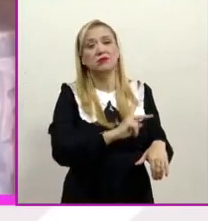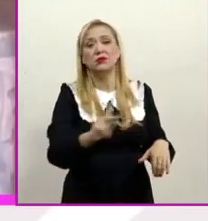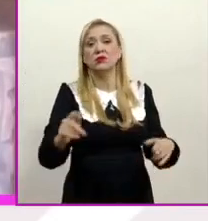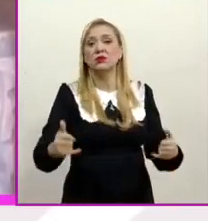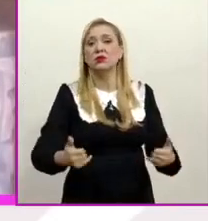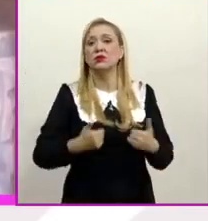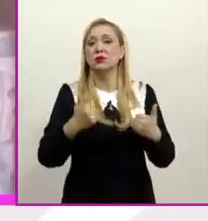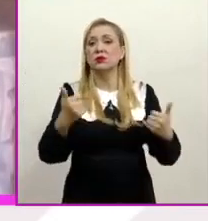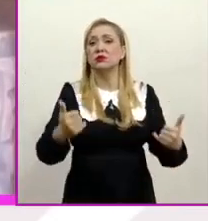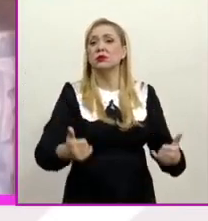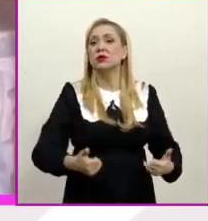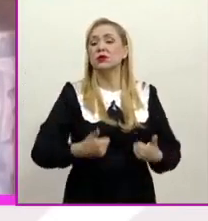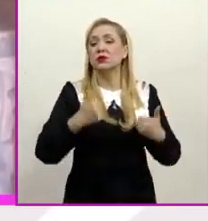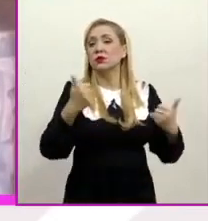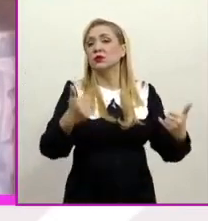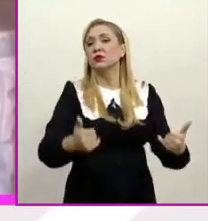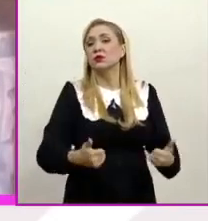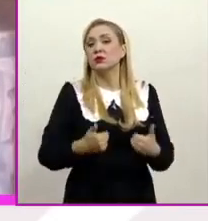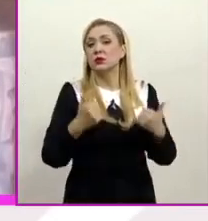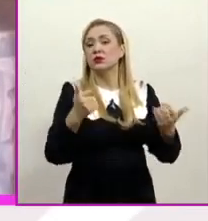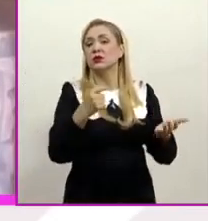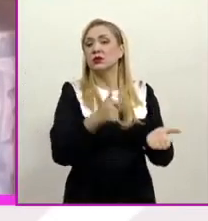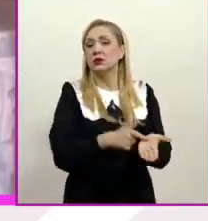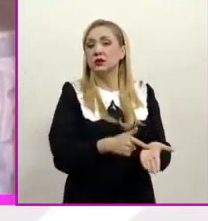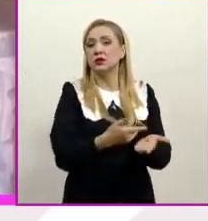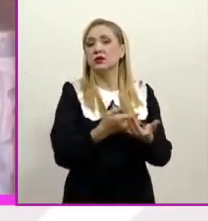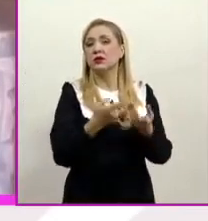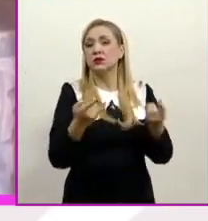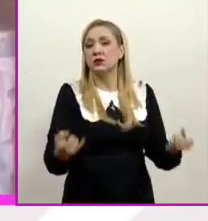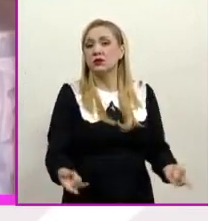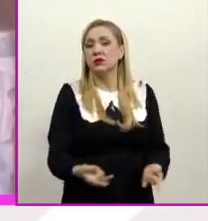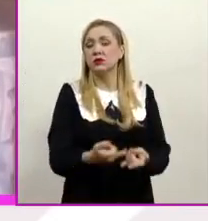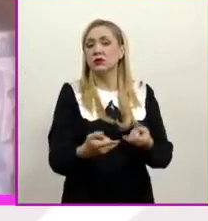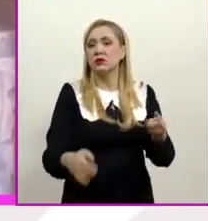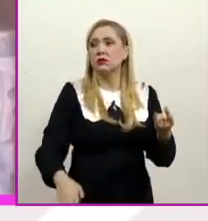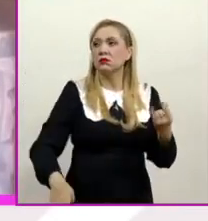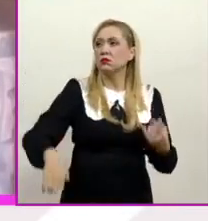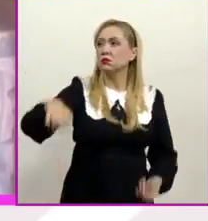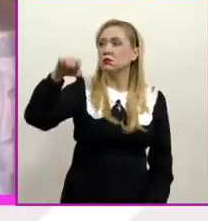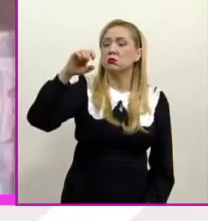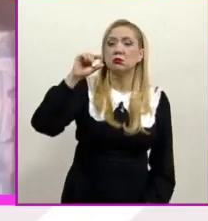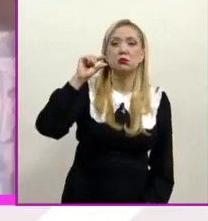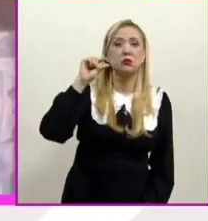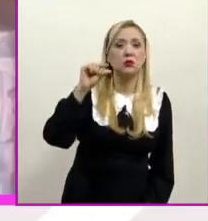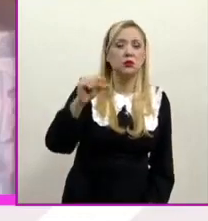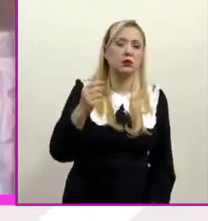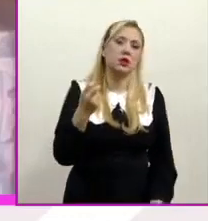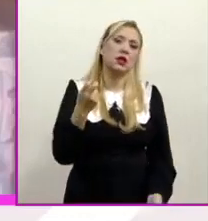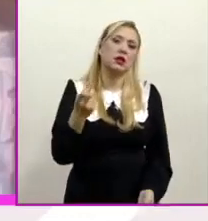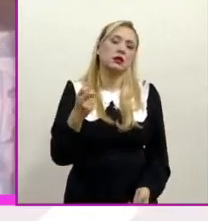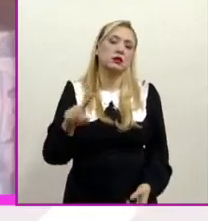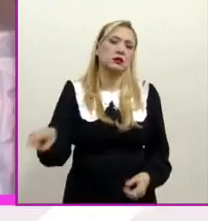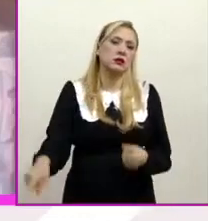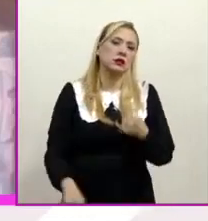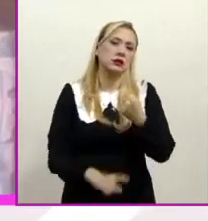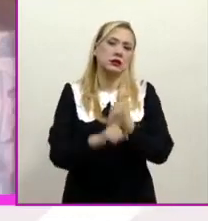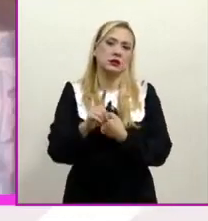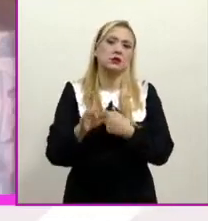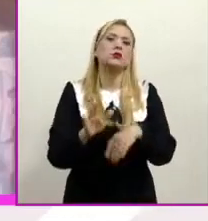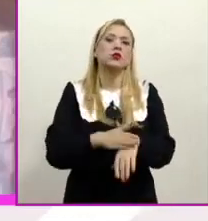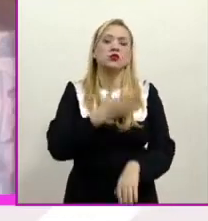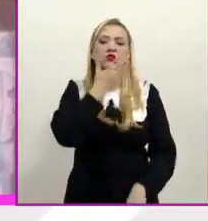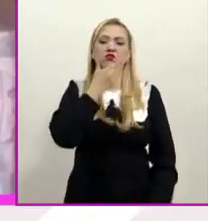femeninos que estén escritos para esas edades. Y ese, desde luego, es un sesgo que tiene el patriarcado.